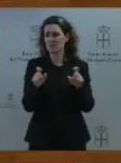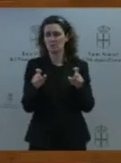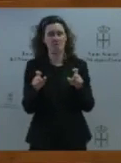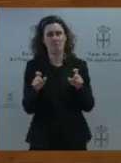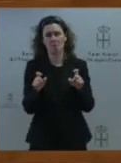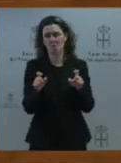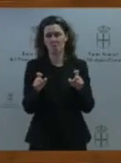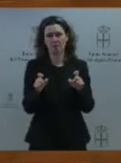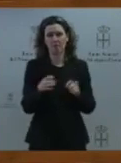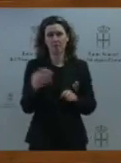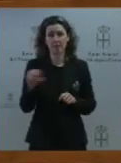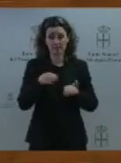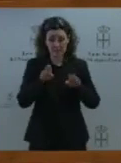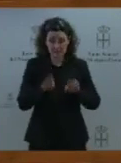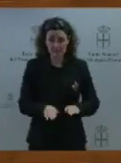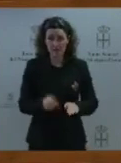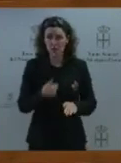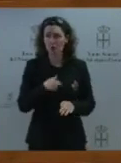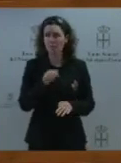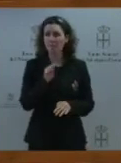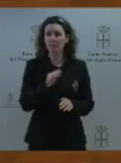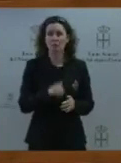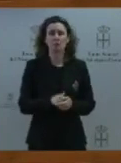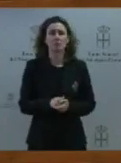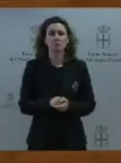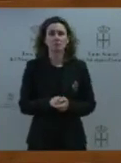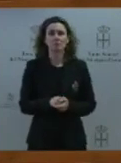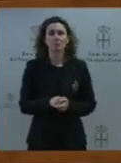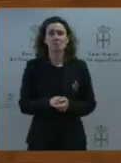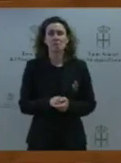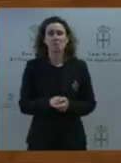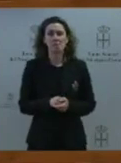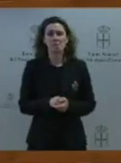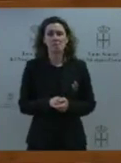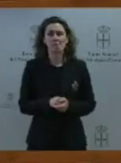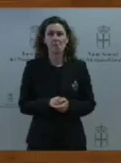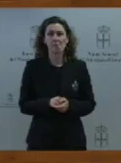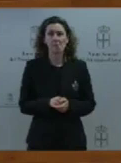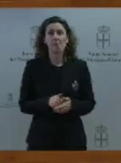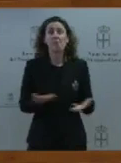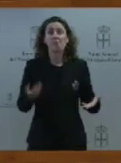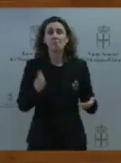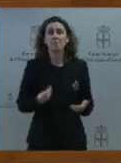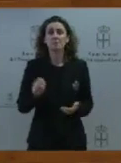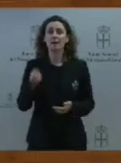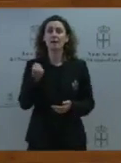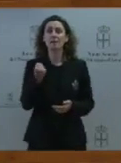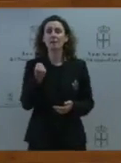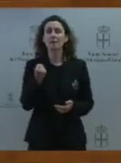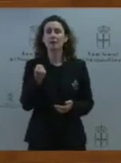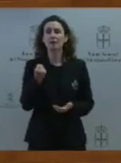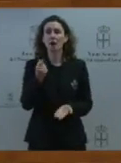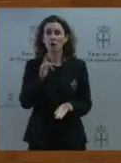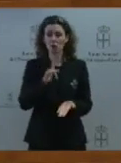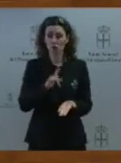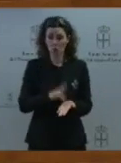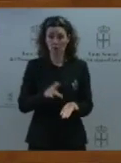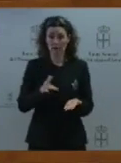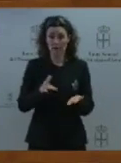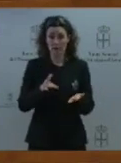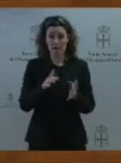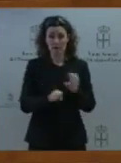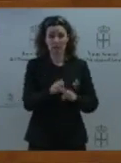A dónde va a ir esta energía que se produzca Una vez que se haya expoliado el medio marítimo